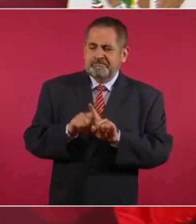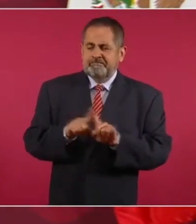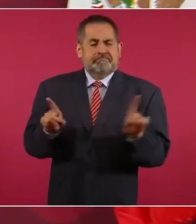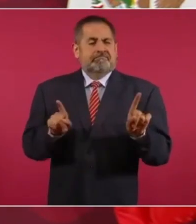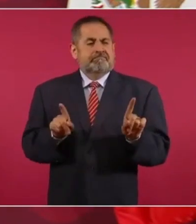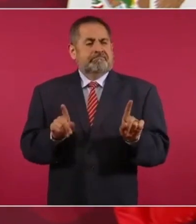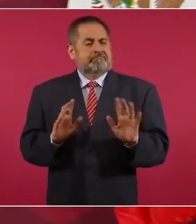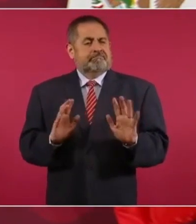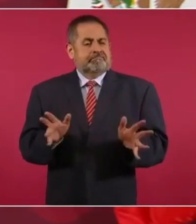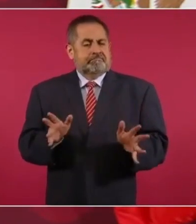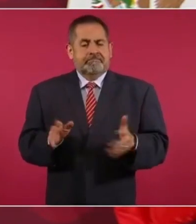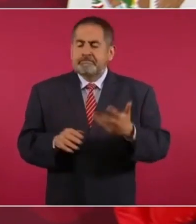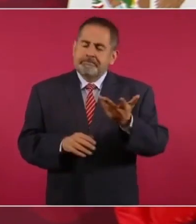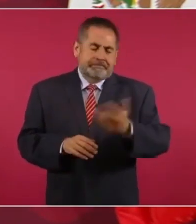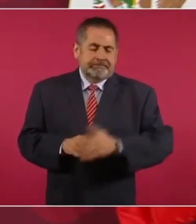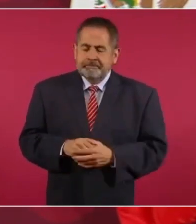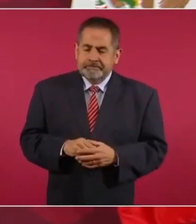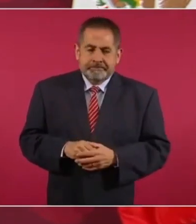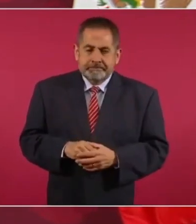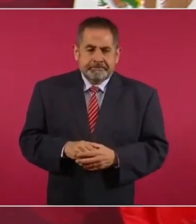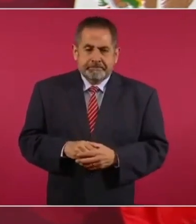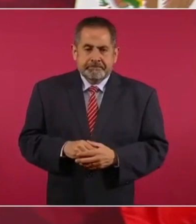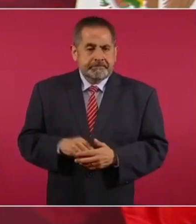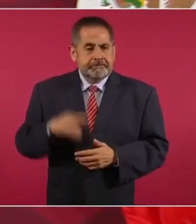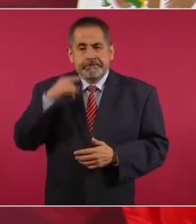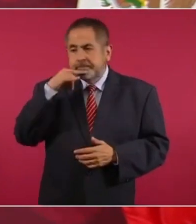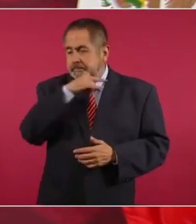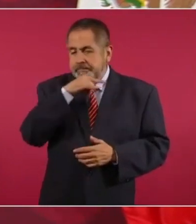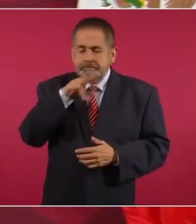y también no a la hipocresía.